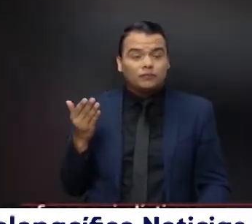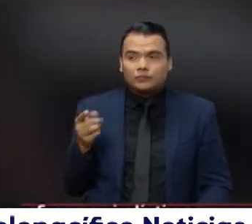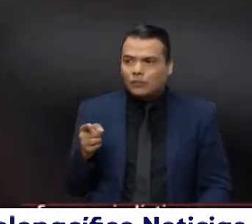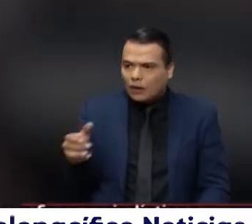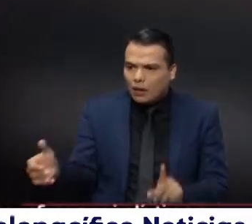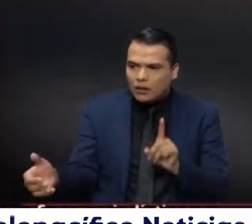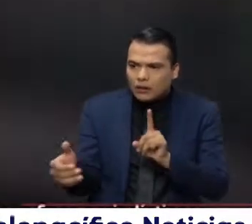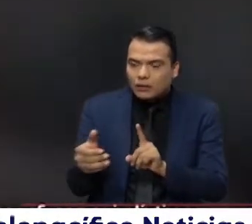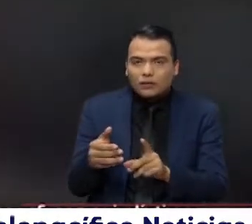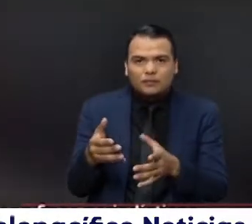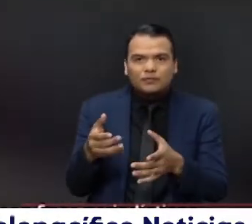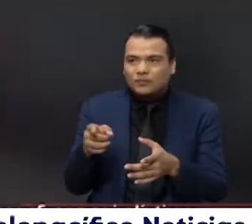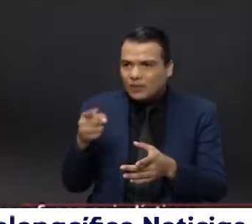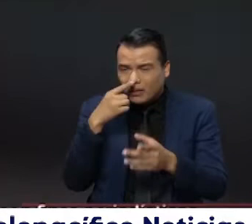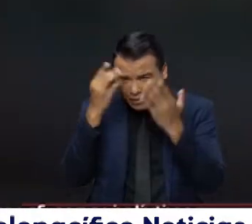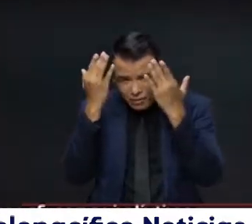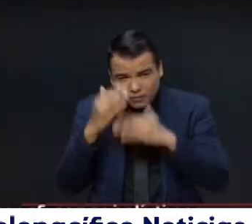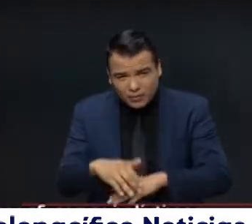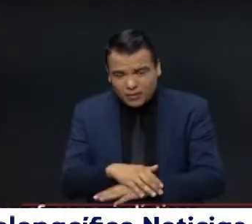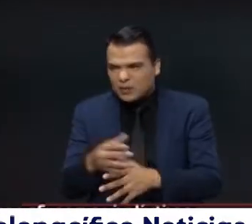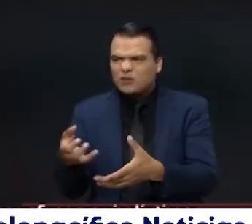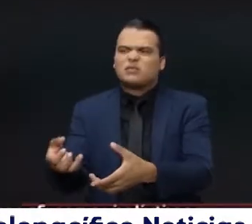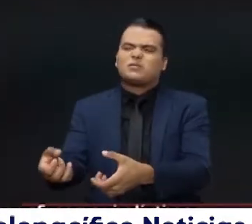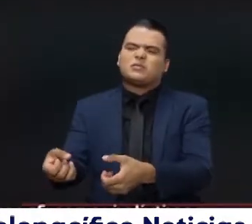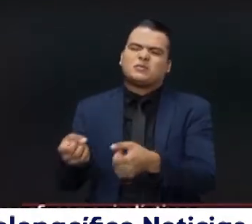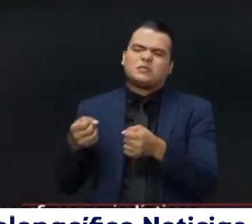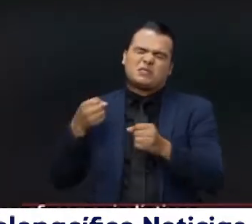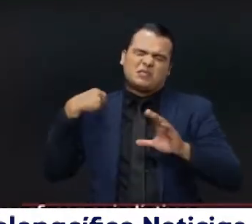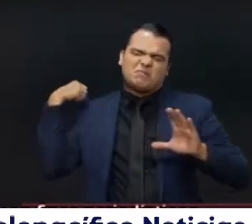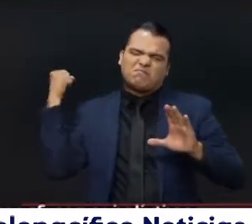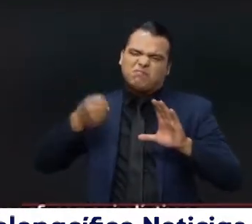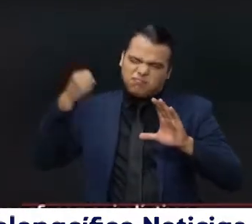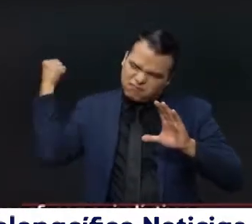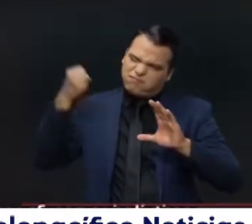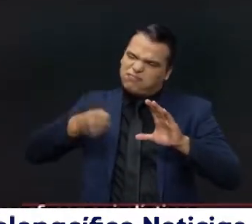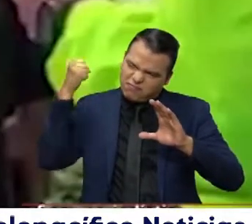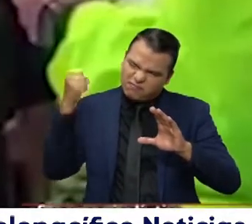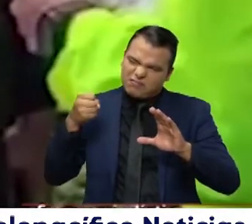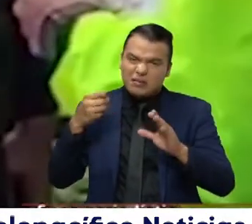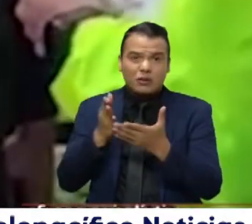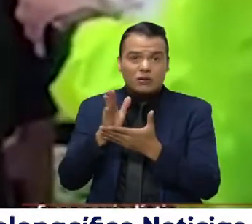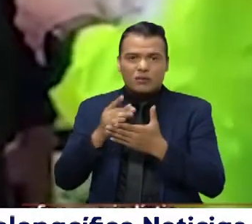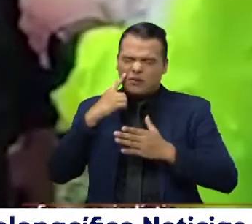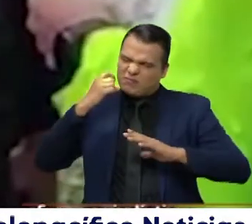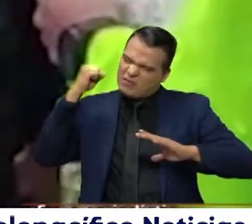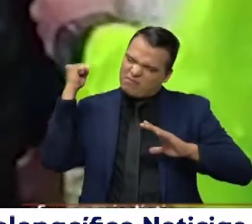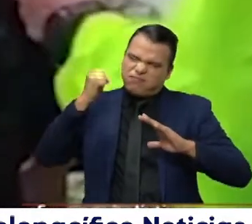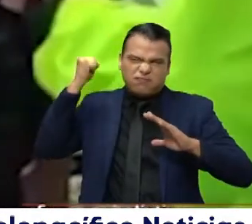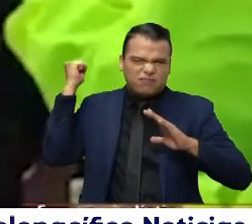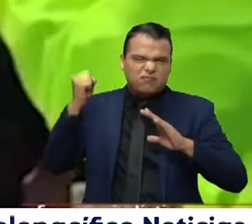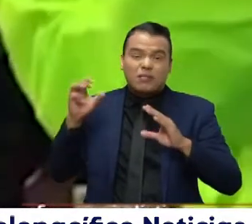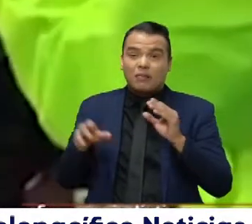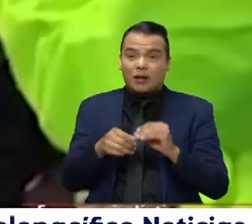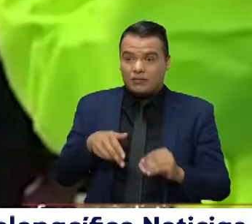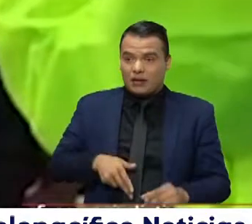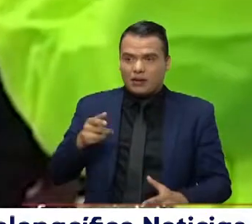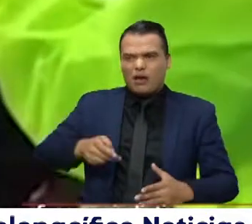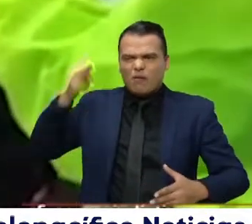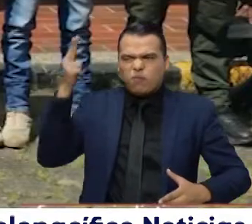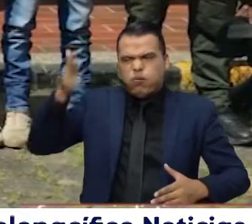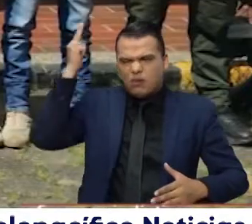debajo de la cama y comenzaron a golpearlo, a apuñalearlo, lesionándolo con la cacha de las armas de fuego que